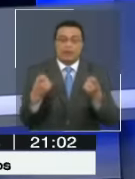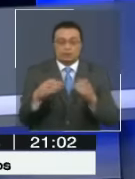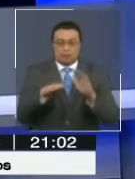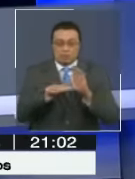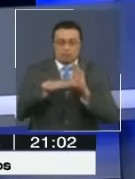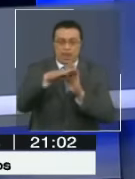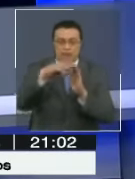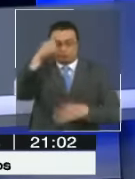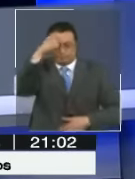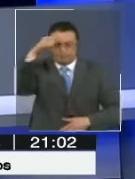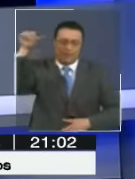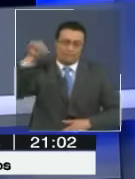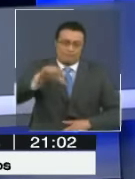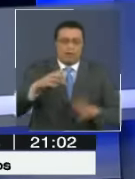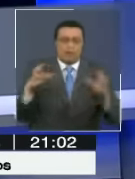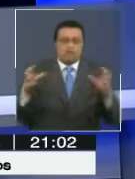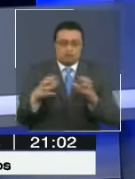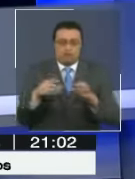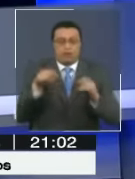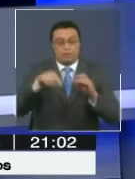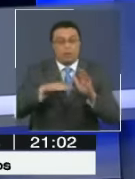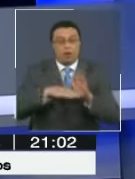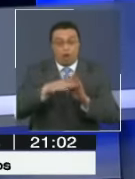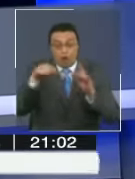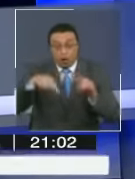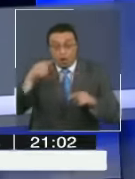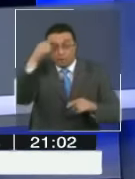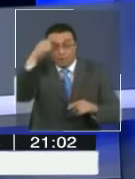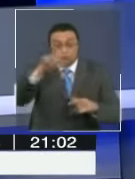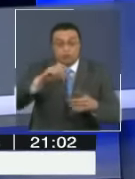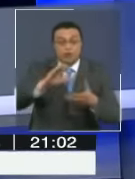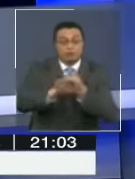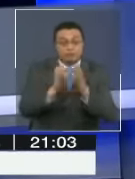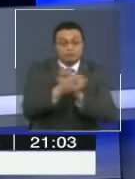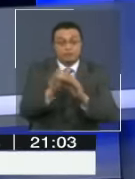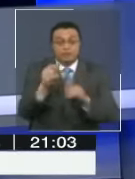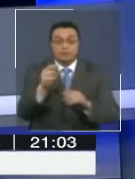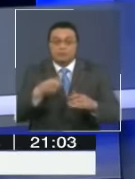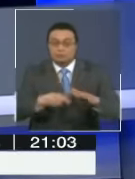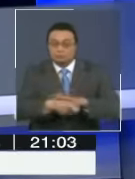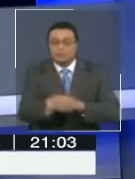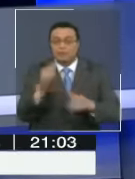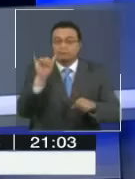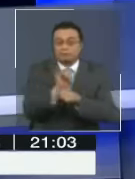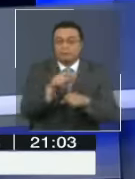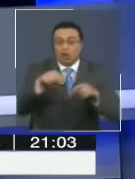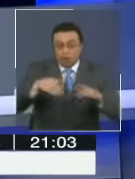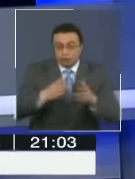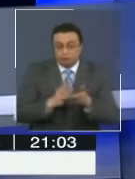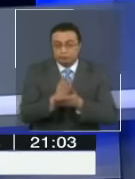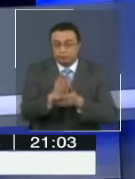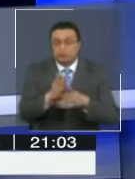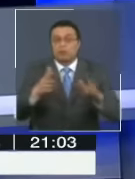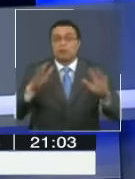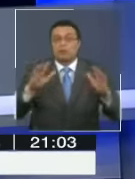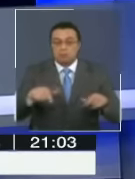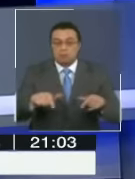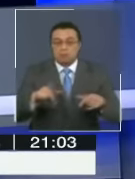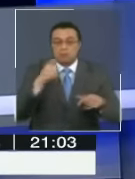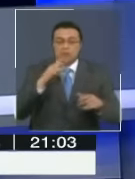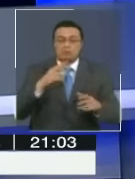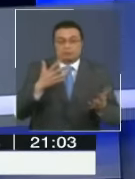de cohecho y soborno, que hoy parten, y a menos que se apruebe un proyecto o un grupo de senadores, seguirán partiendo en